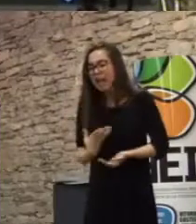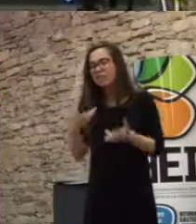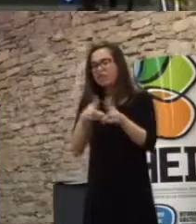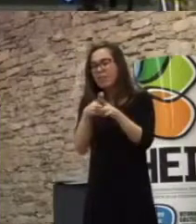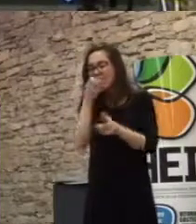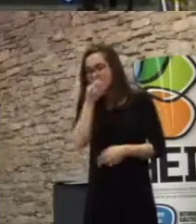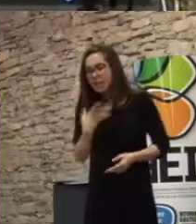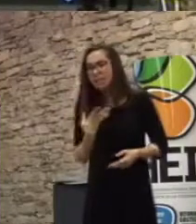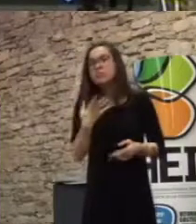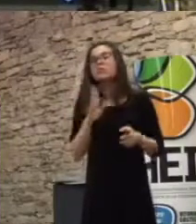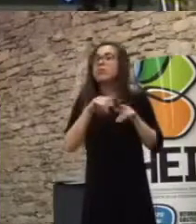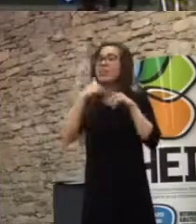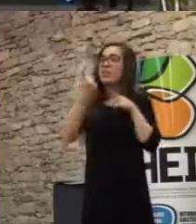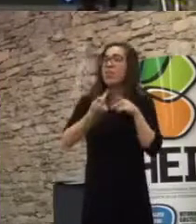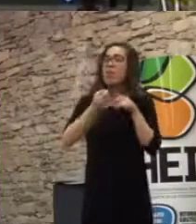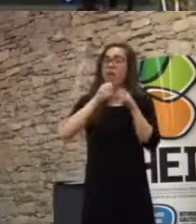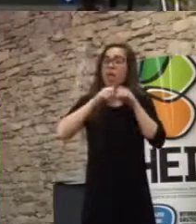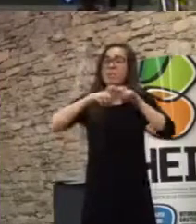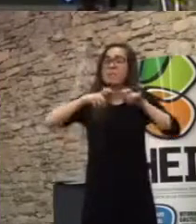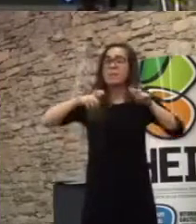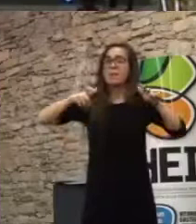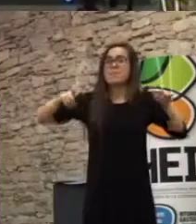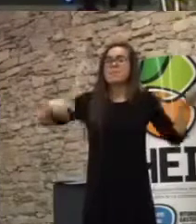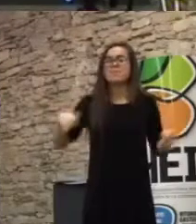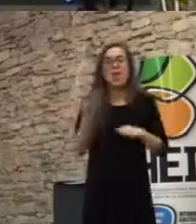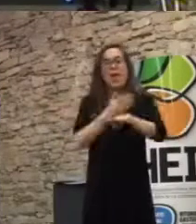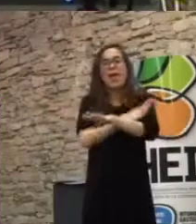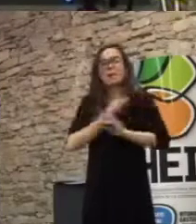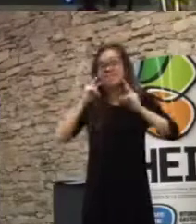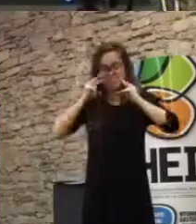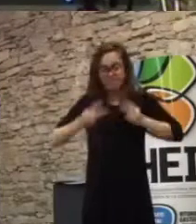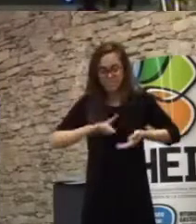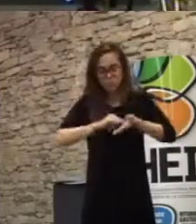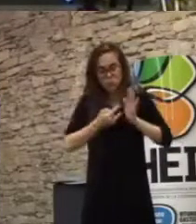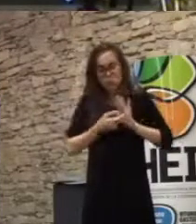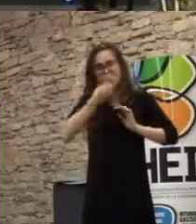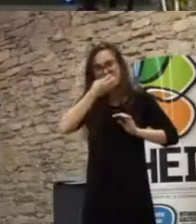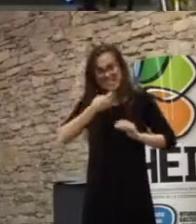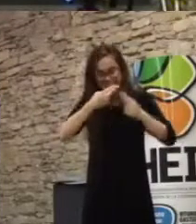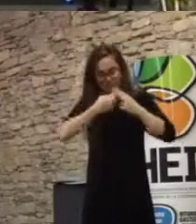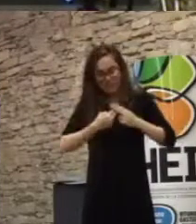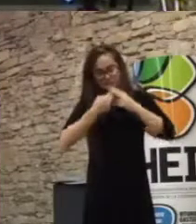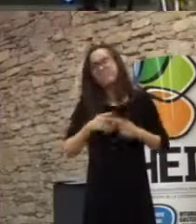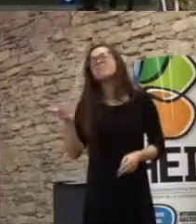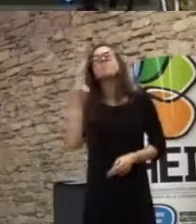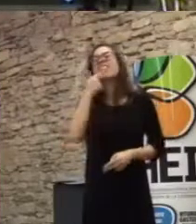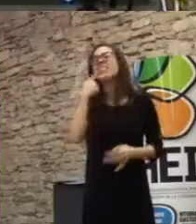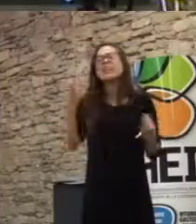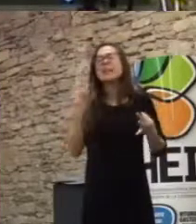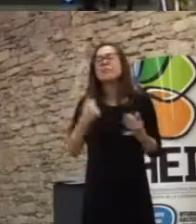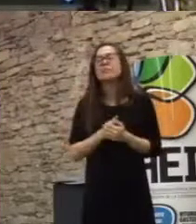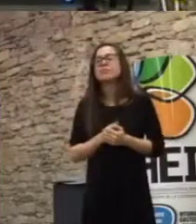desde aquí intentar sacar fuera no entonces qué dice esta ventana del autoconocimiento pues interesante dice que hay cosas que yo sé